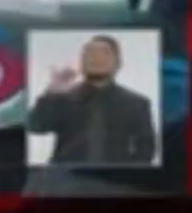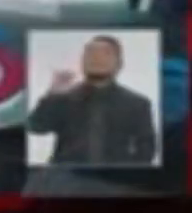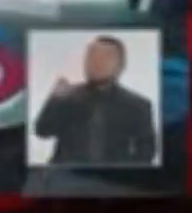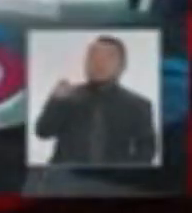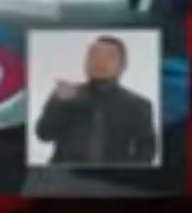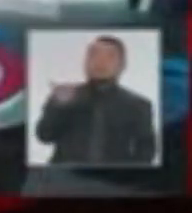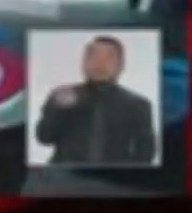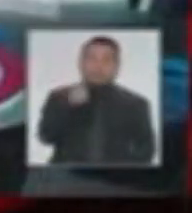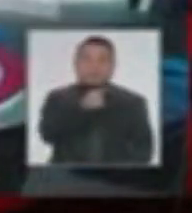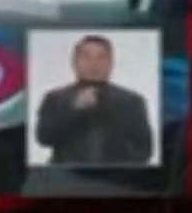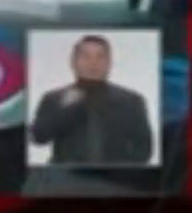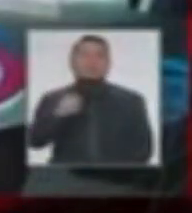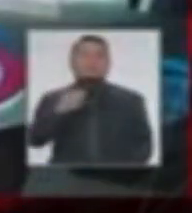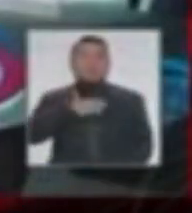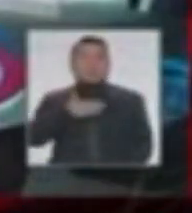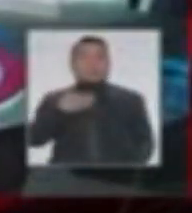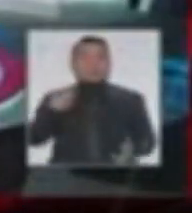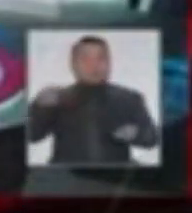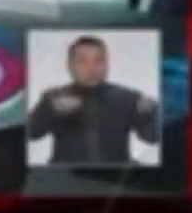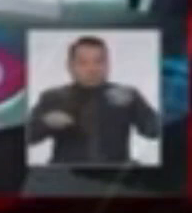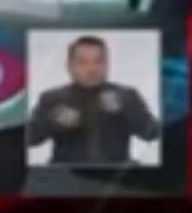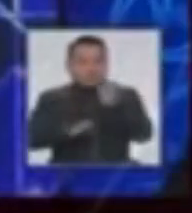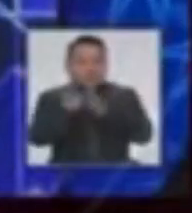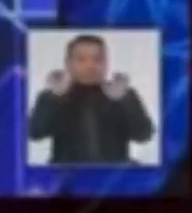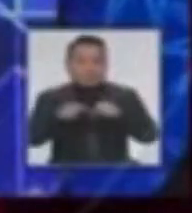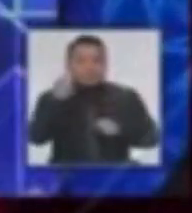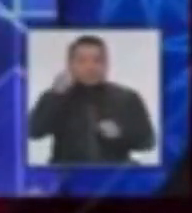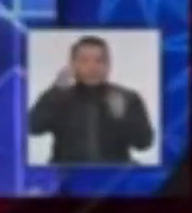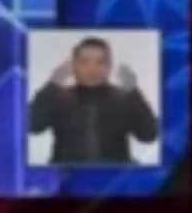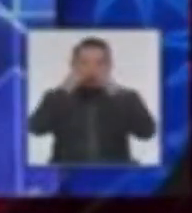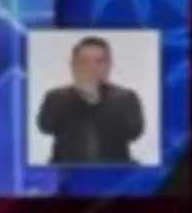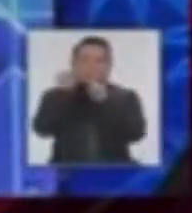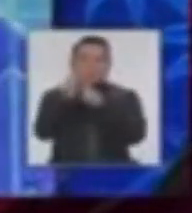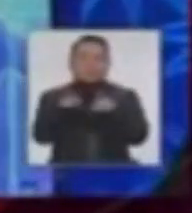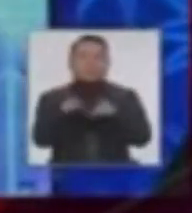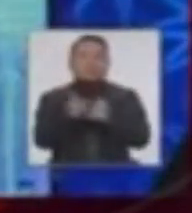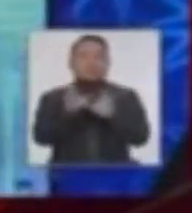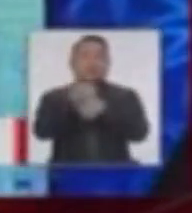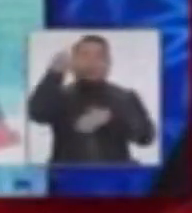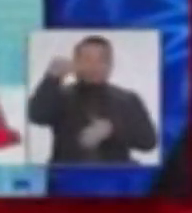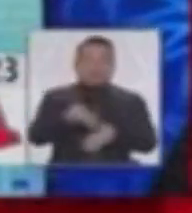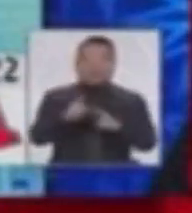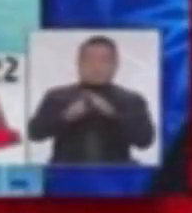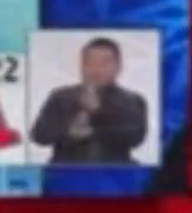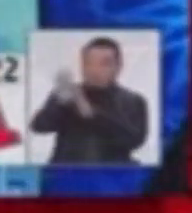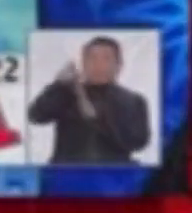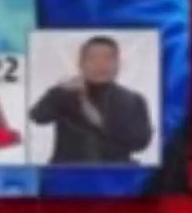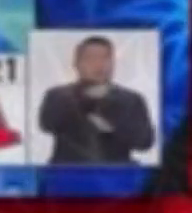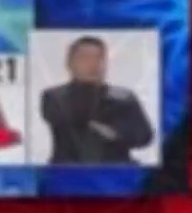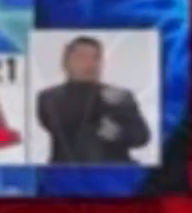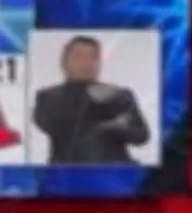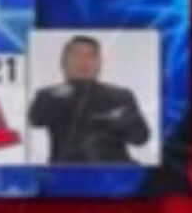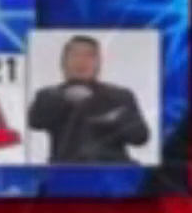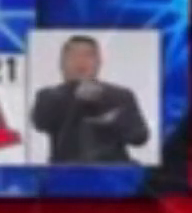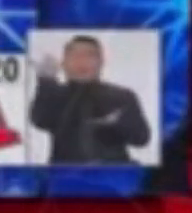alguien que lidere el país, pero no paga los impuestos y favorece a las grandes empresas. A ver, una pequeña empresa que no paga ese impuesto, vas a ver cómo al día siguiente está